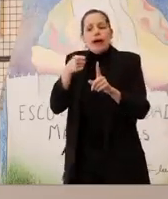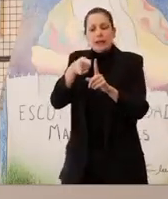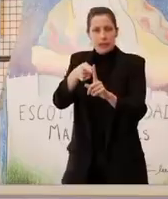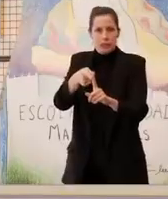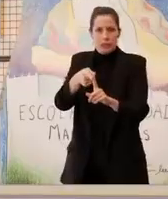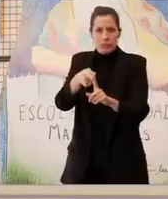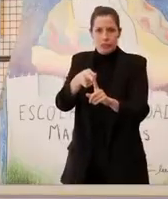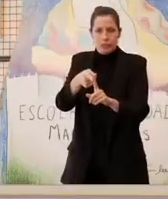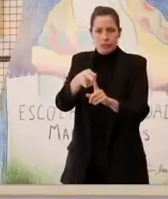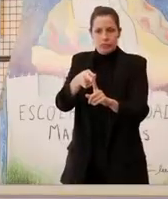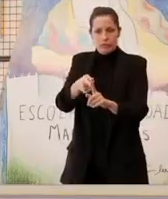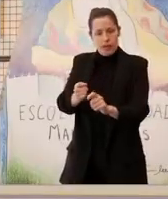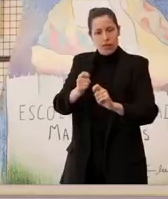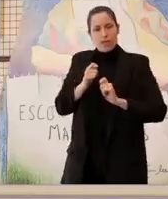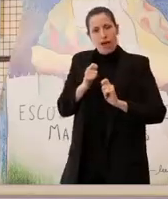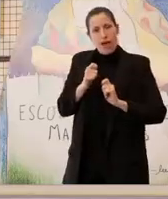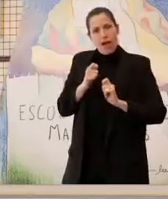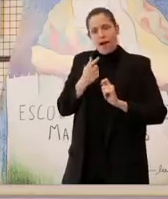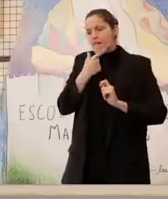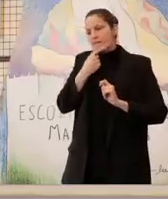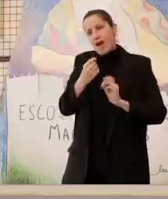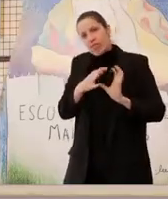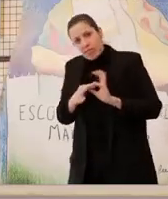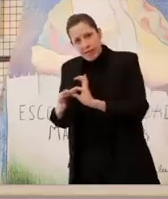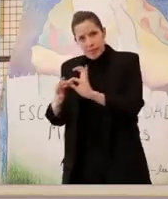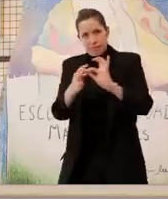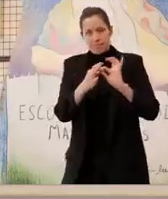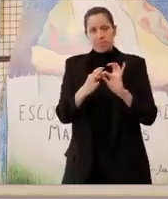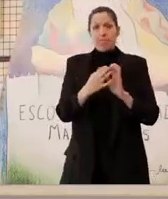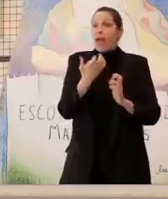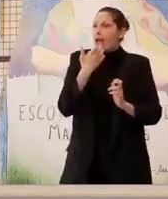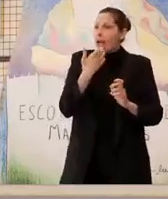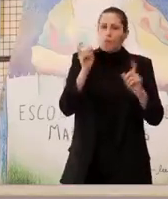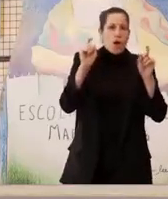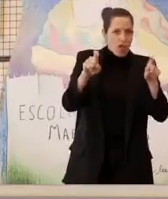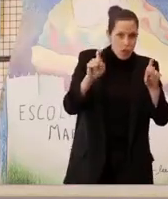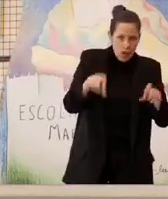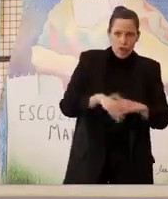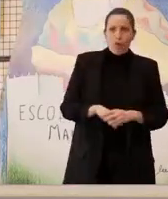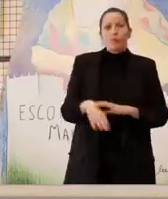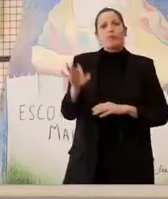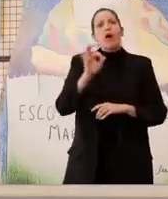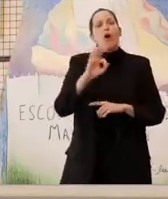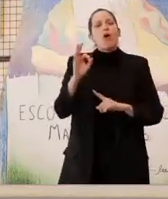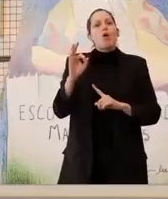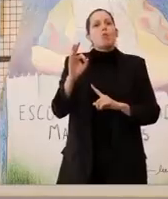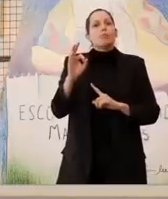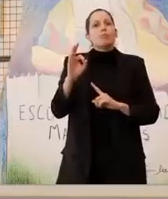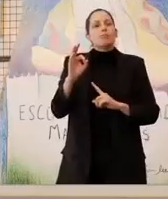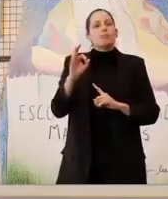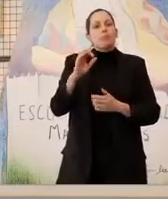contribuir a unirnos y por ejemplo el de la educación o por ejemplo el de la violencia patriarcal